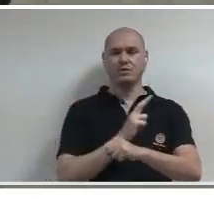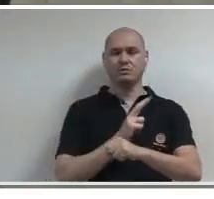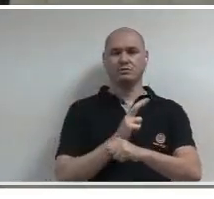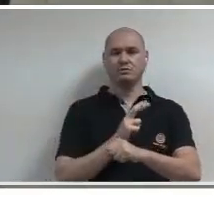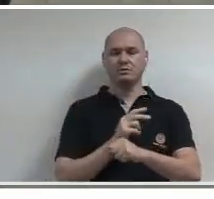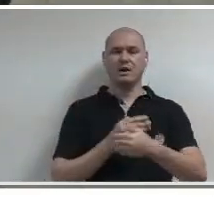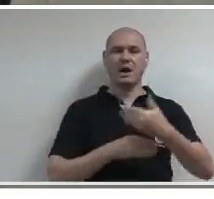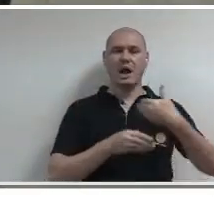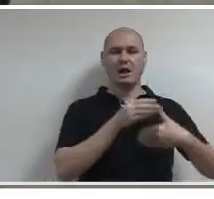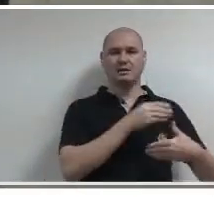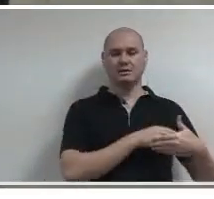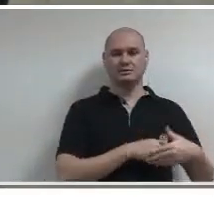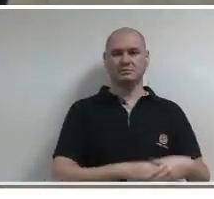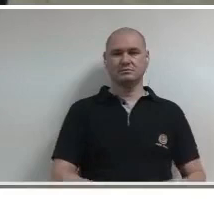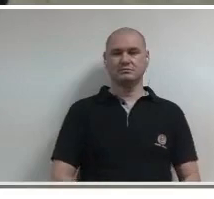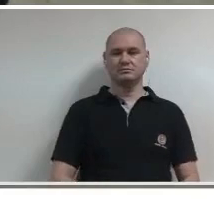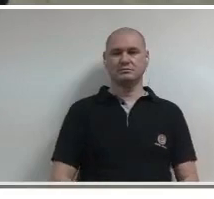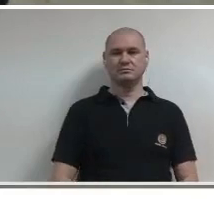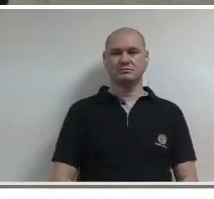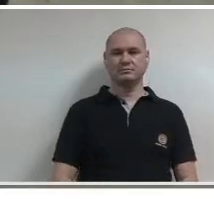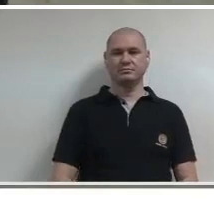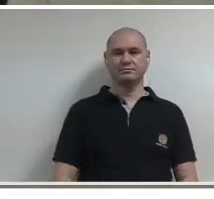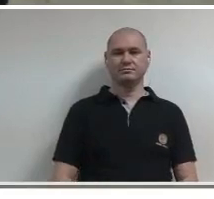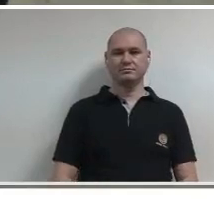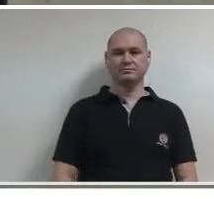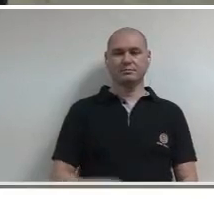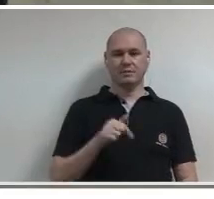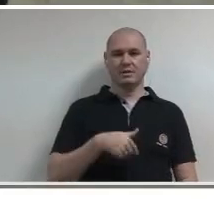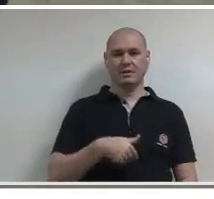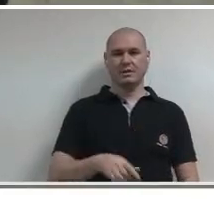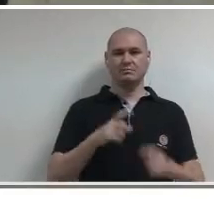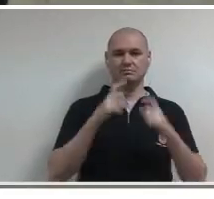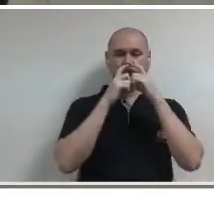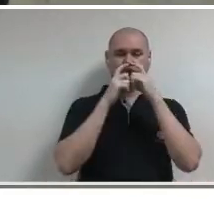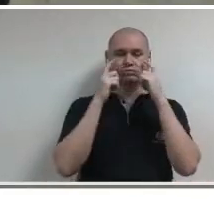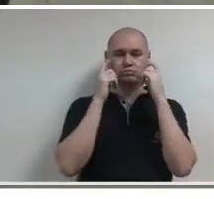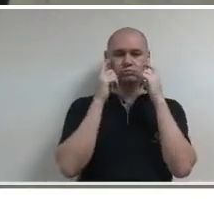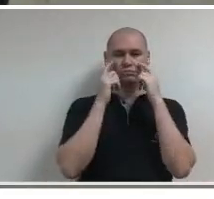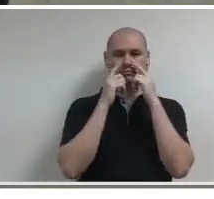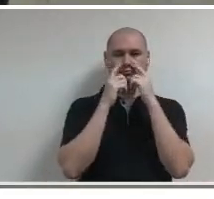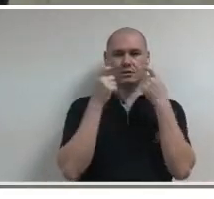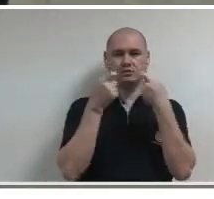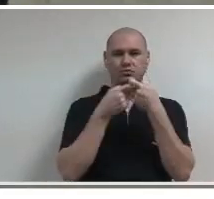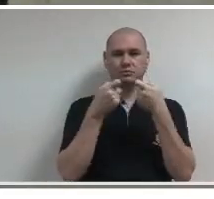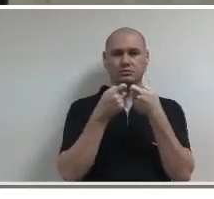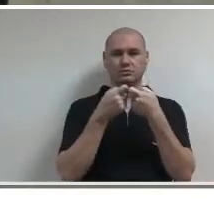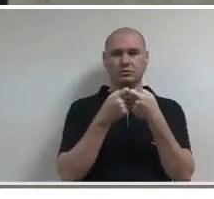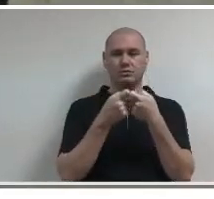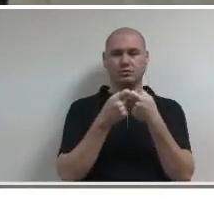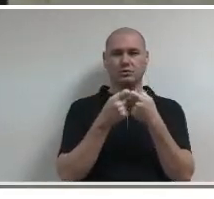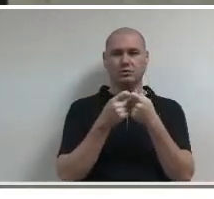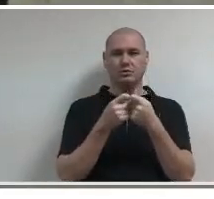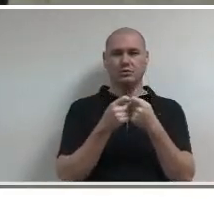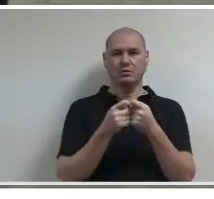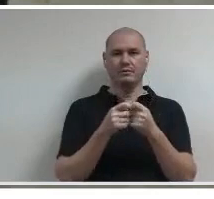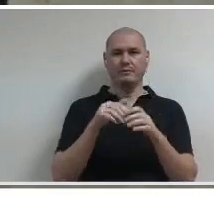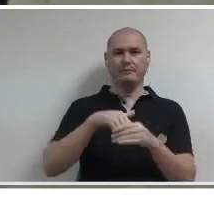Oñe. Oye, sanción de Janguá, ni. Va a ir ya por el cuerpo.